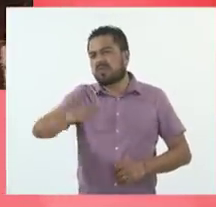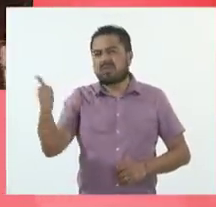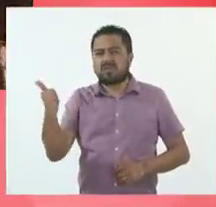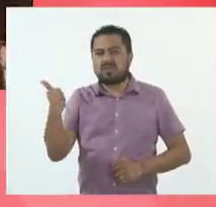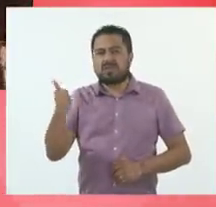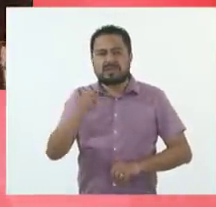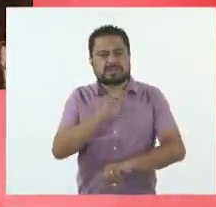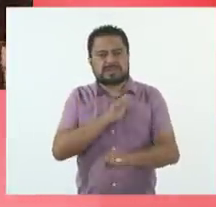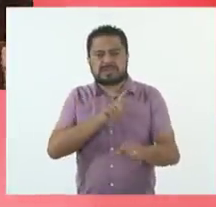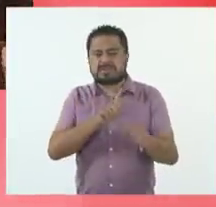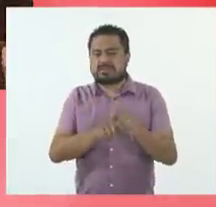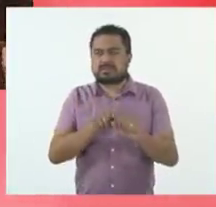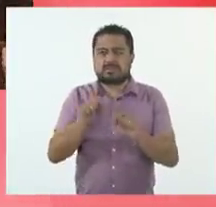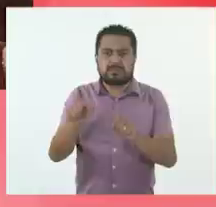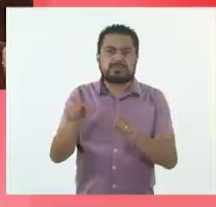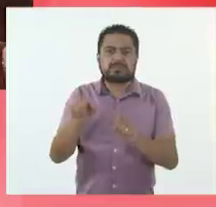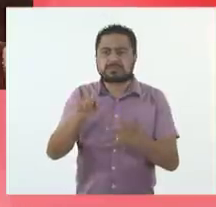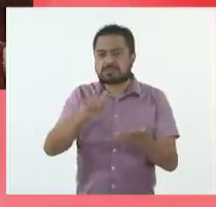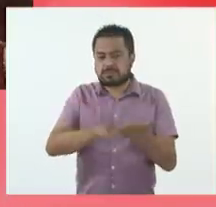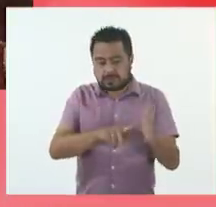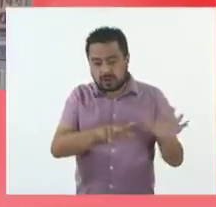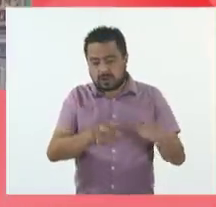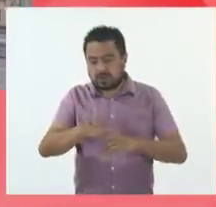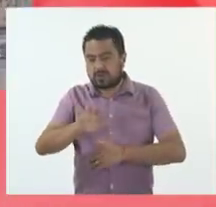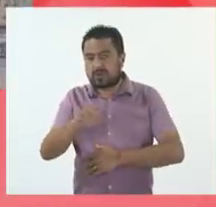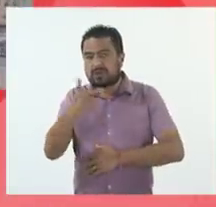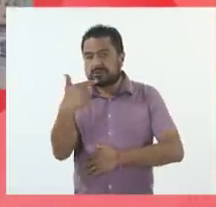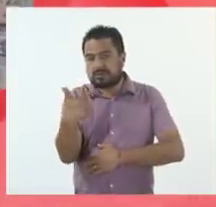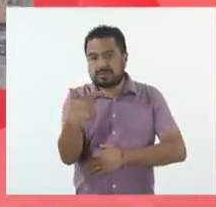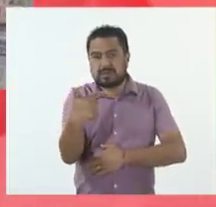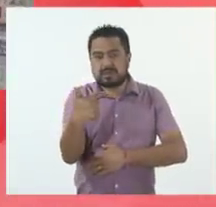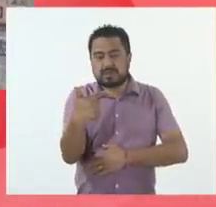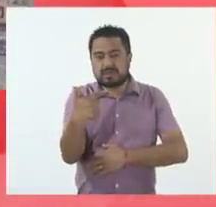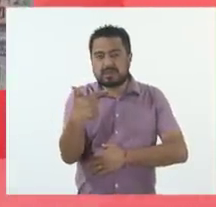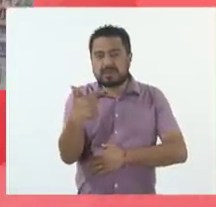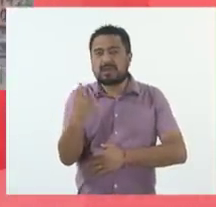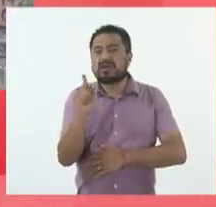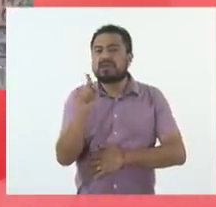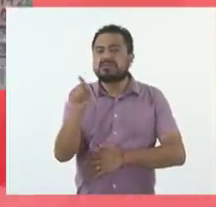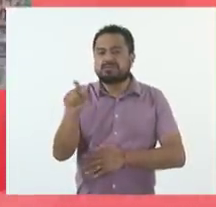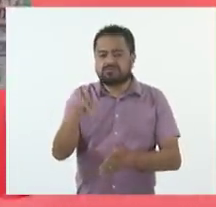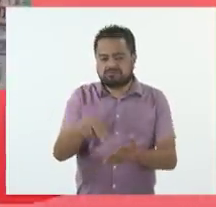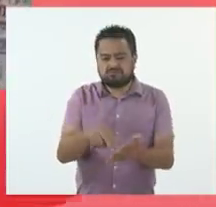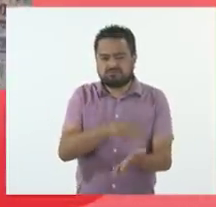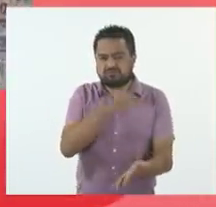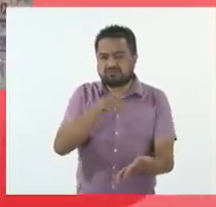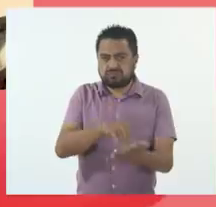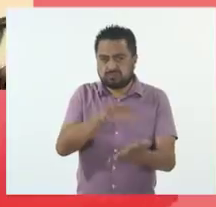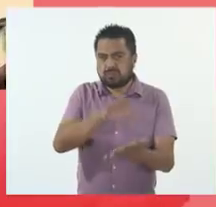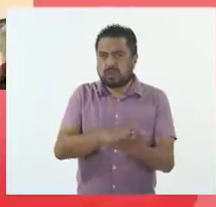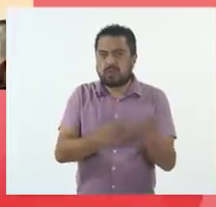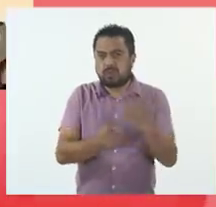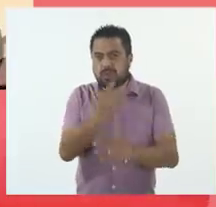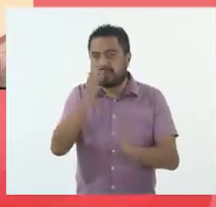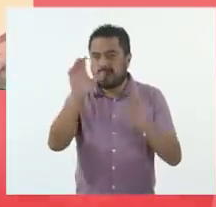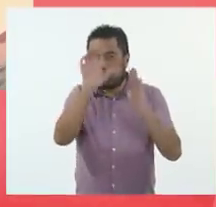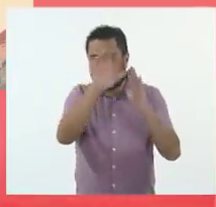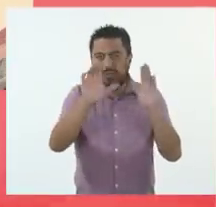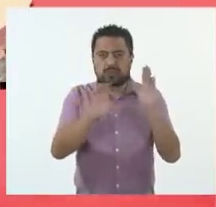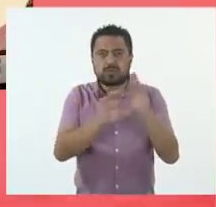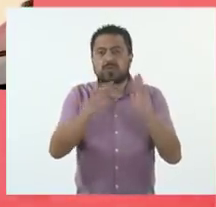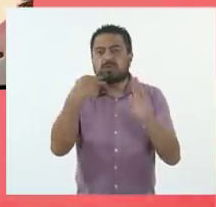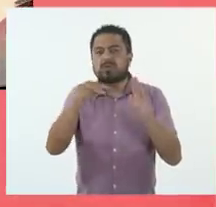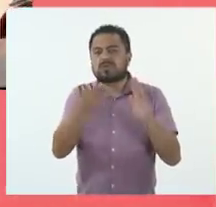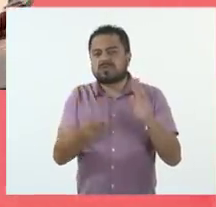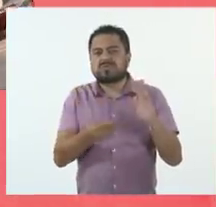otra particularidad. En 1857 se firma una nueva constitución que le pone